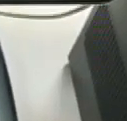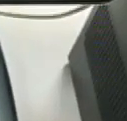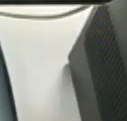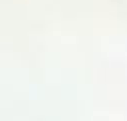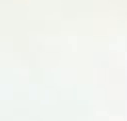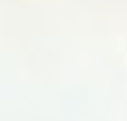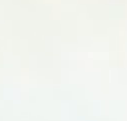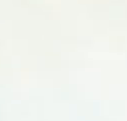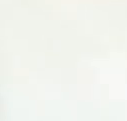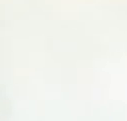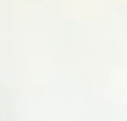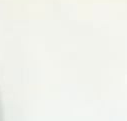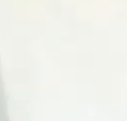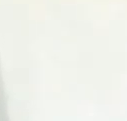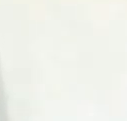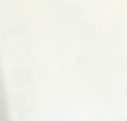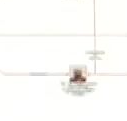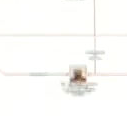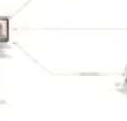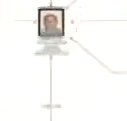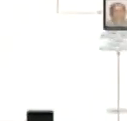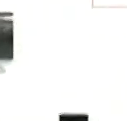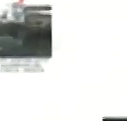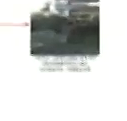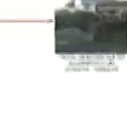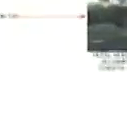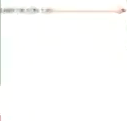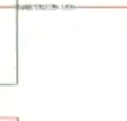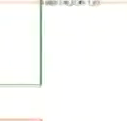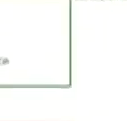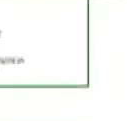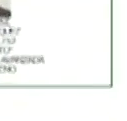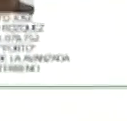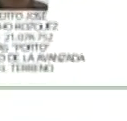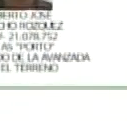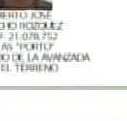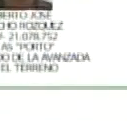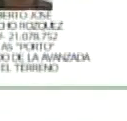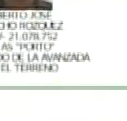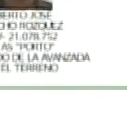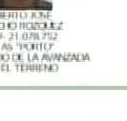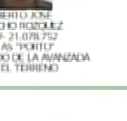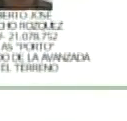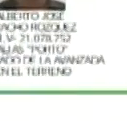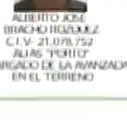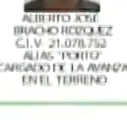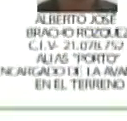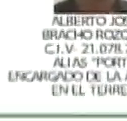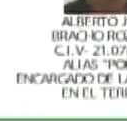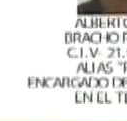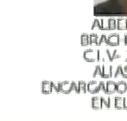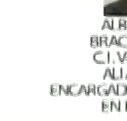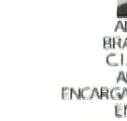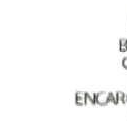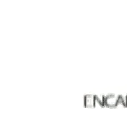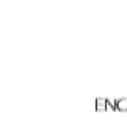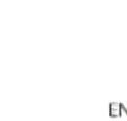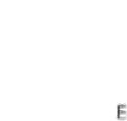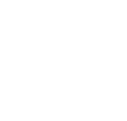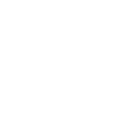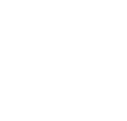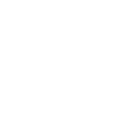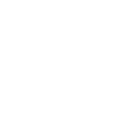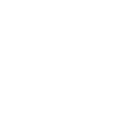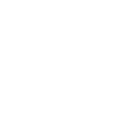a todos los involucrados. El segundo grupo, que operó desde el centro empresarial Cipreses, integrado por Janín